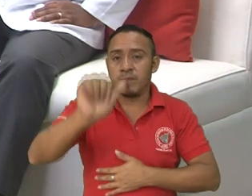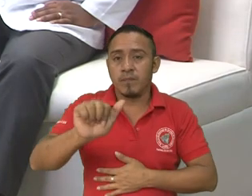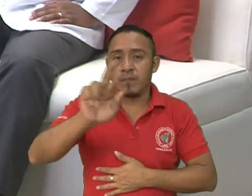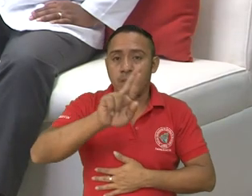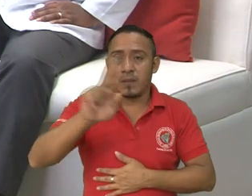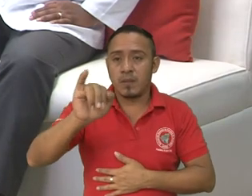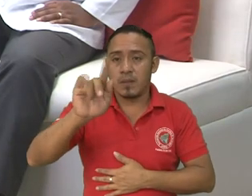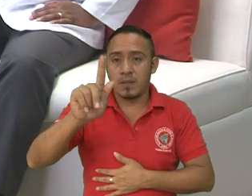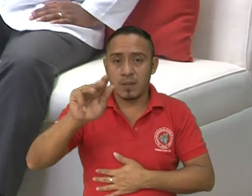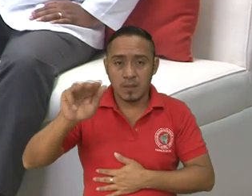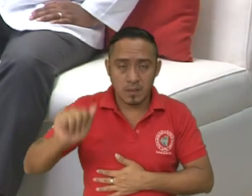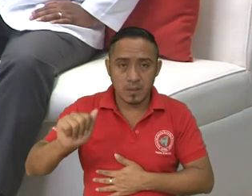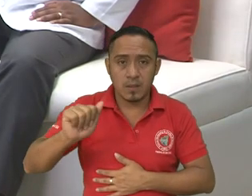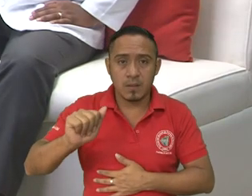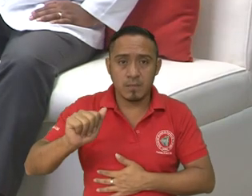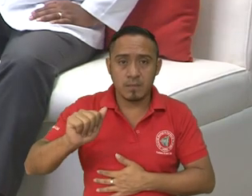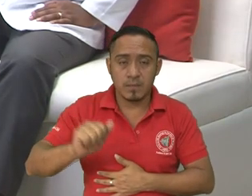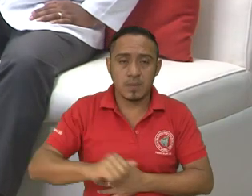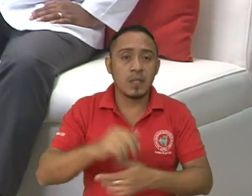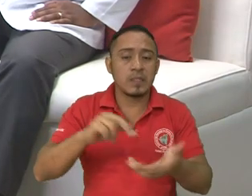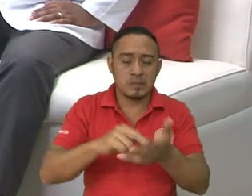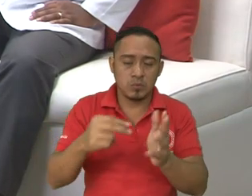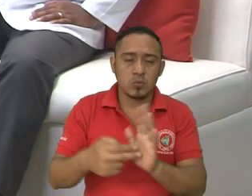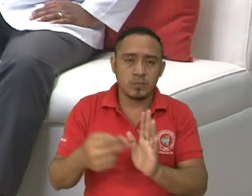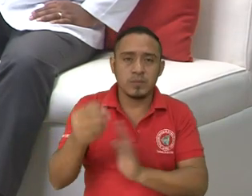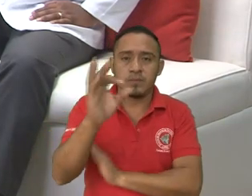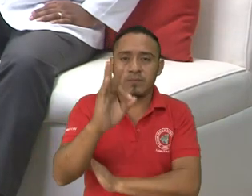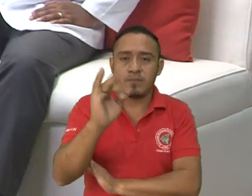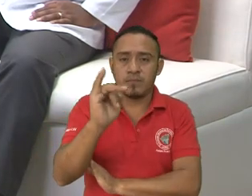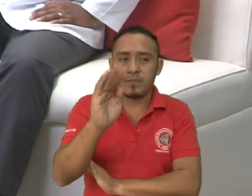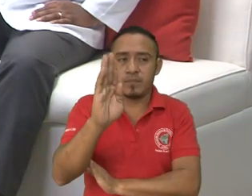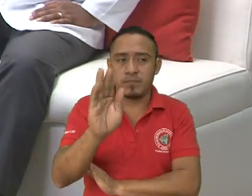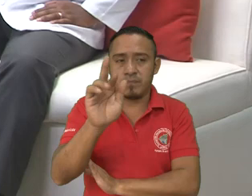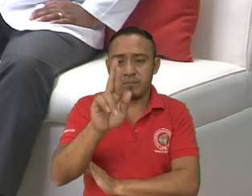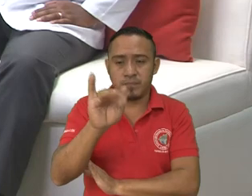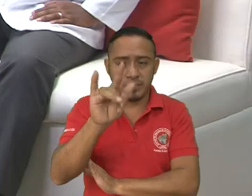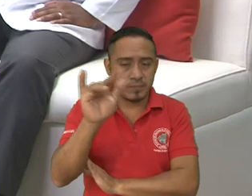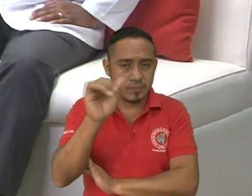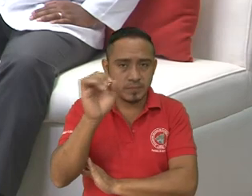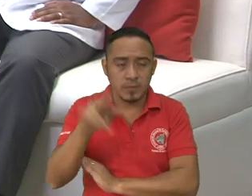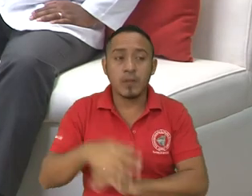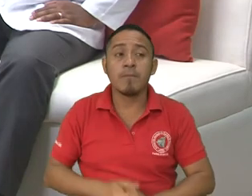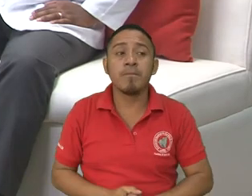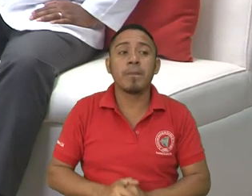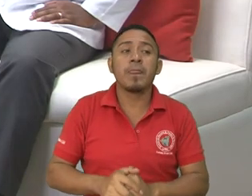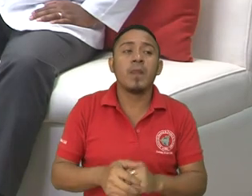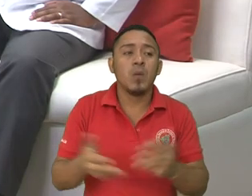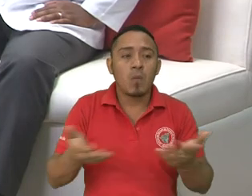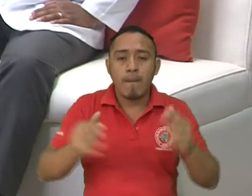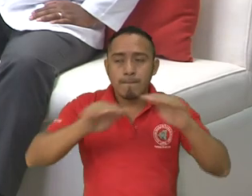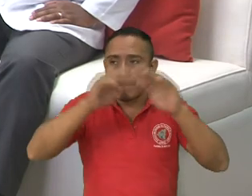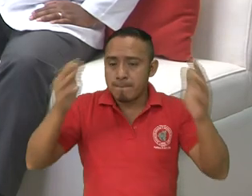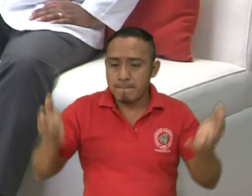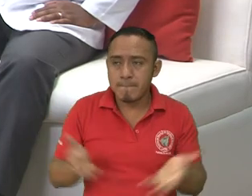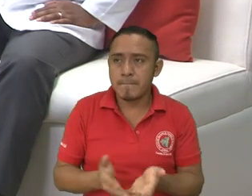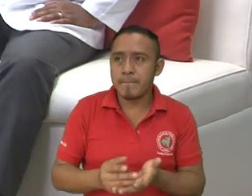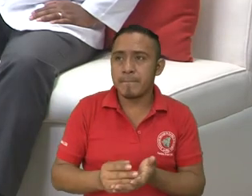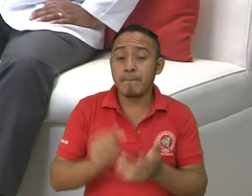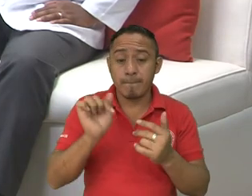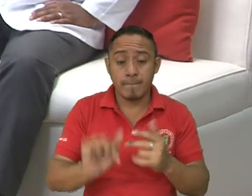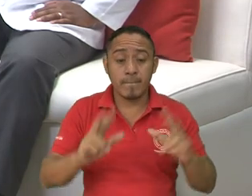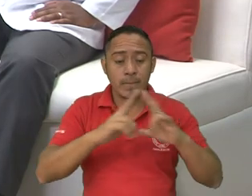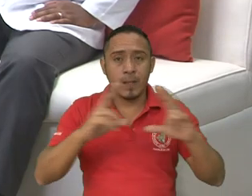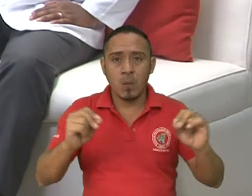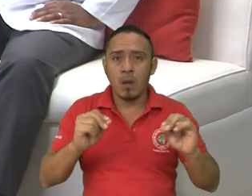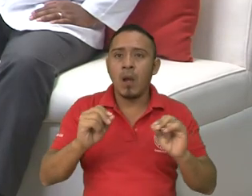común, fibrilación ventricular. Es tan frecuente la muerte súbita, doctor, en el mundo. Recientemente en nuestro país